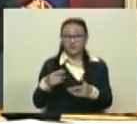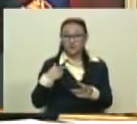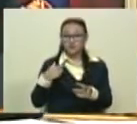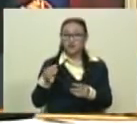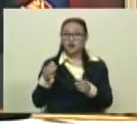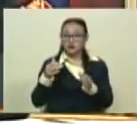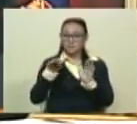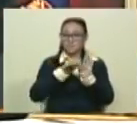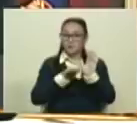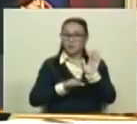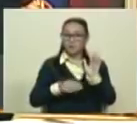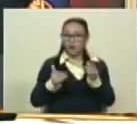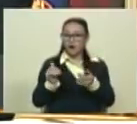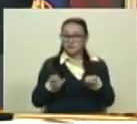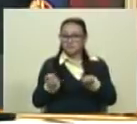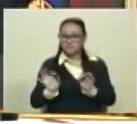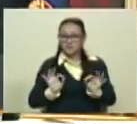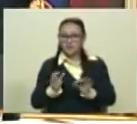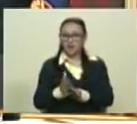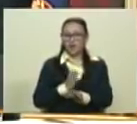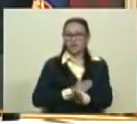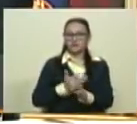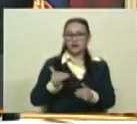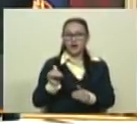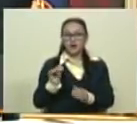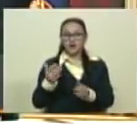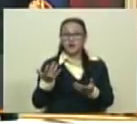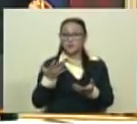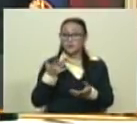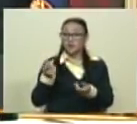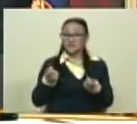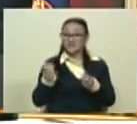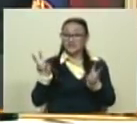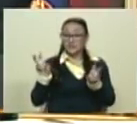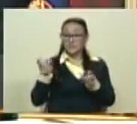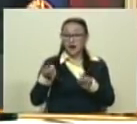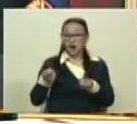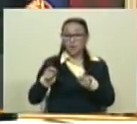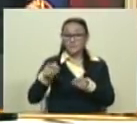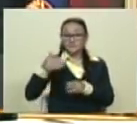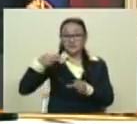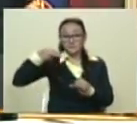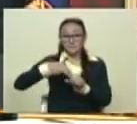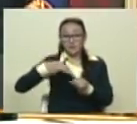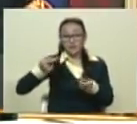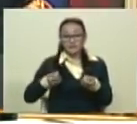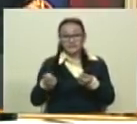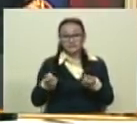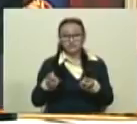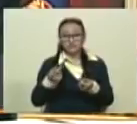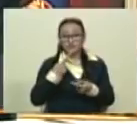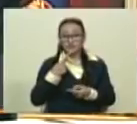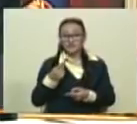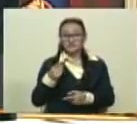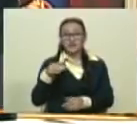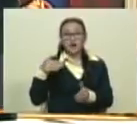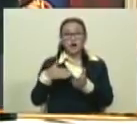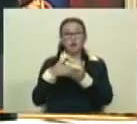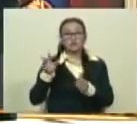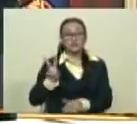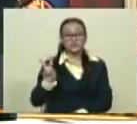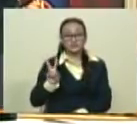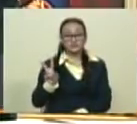conjunto de decisiones y medidas para defendernos del bloqueo comercial, petrolero y financiero que va a decretar Donald Trump contra